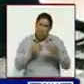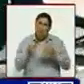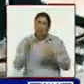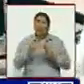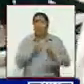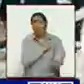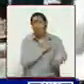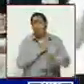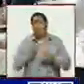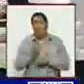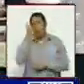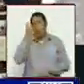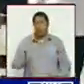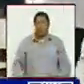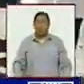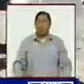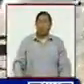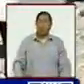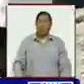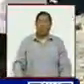metros.